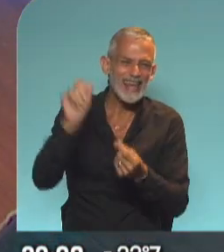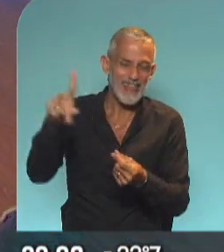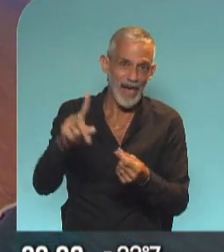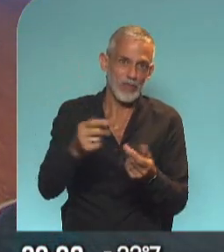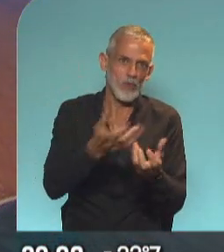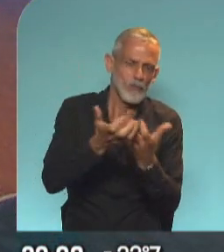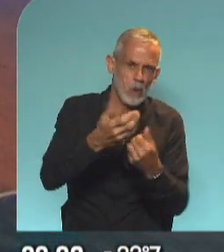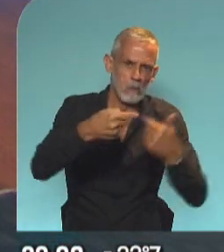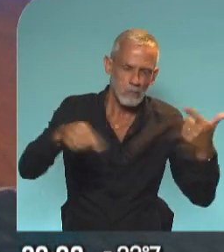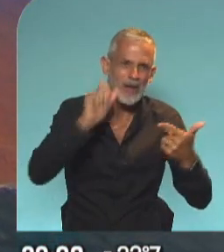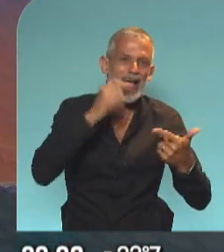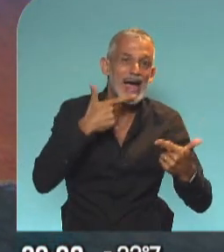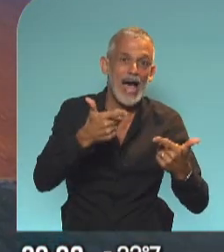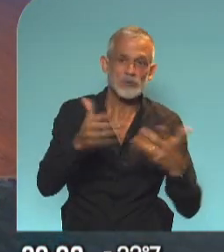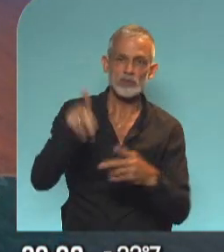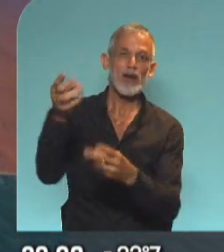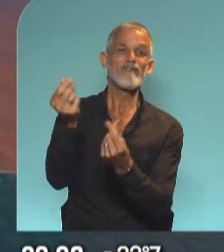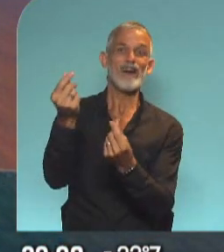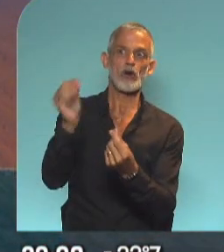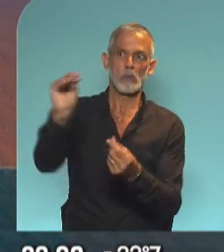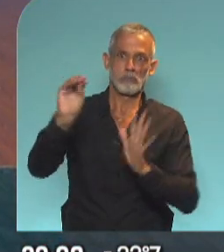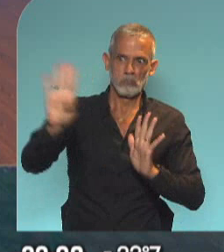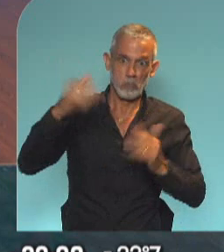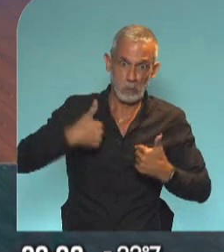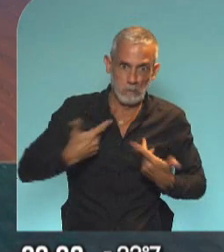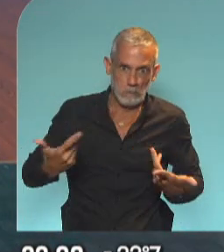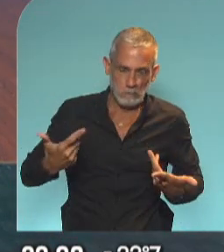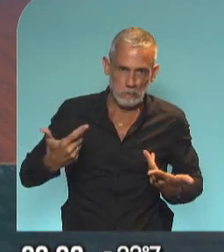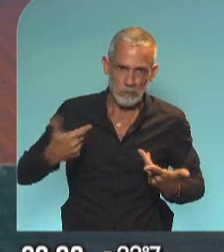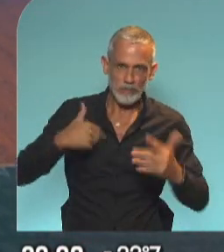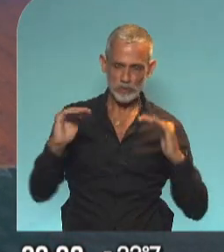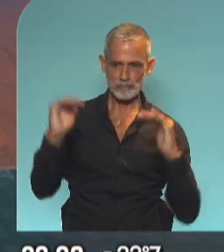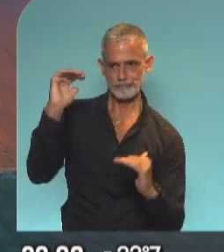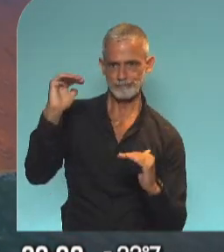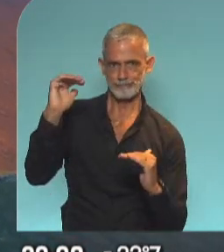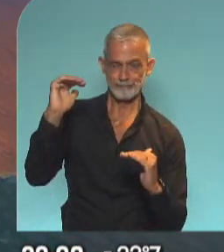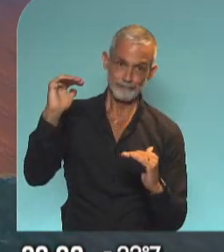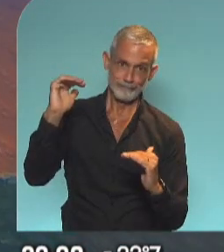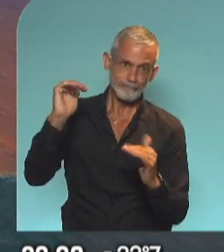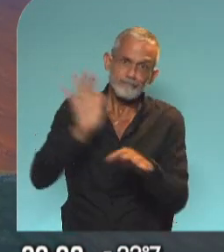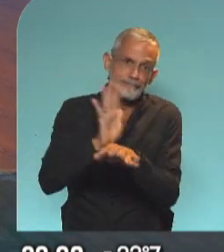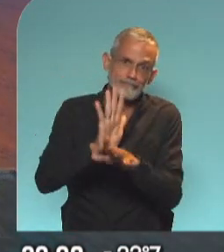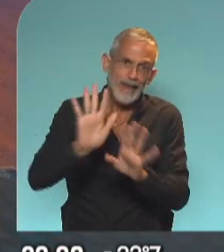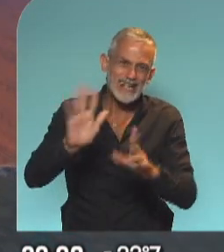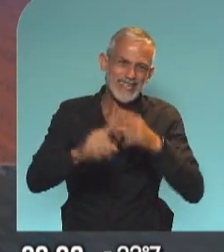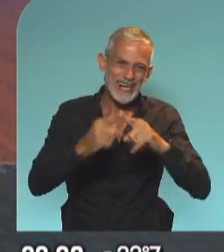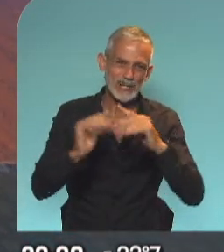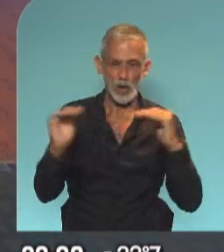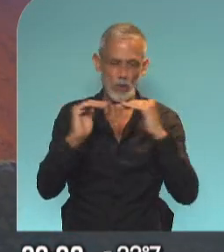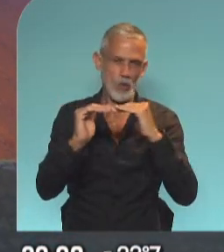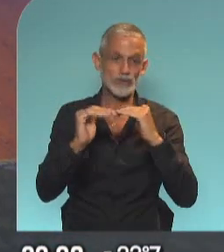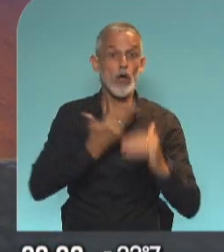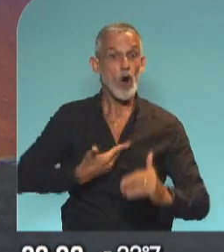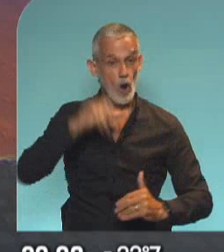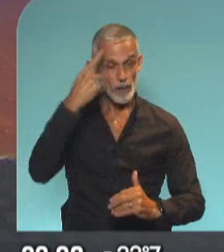ese servicio, y son los que le ponen el valor. Eso ya hace que estemos hablando de una relación desigual. Por eso los gobiernos